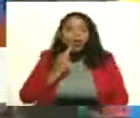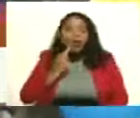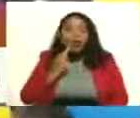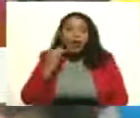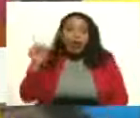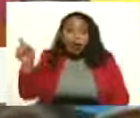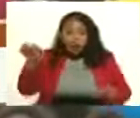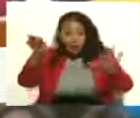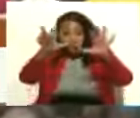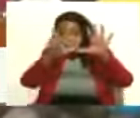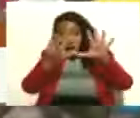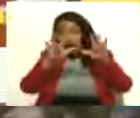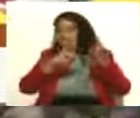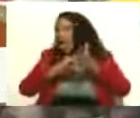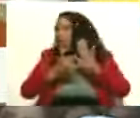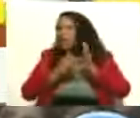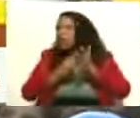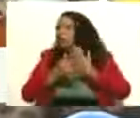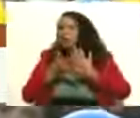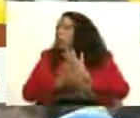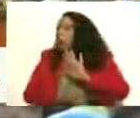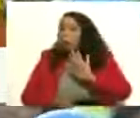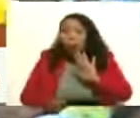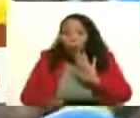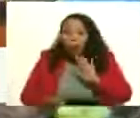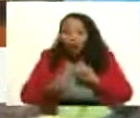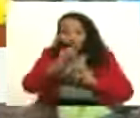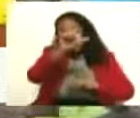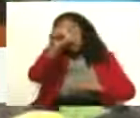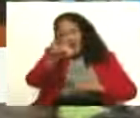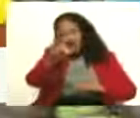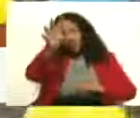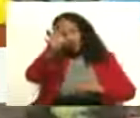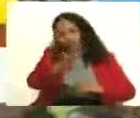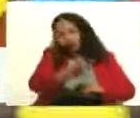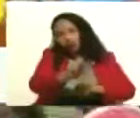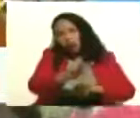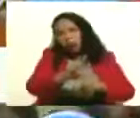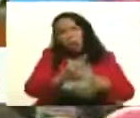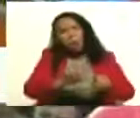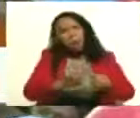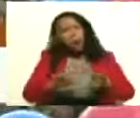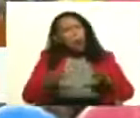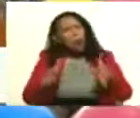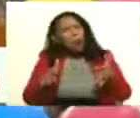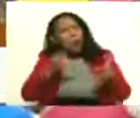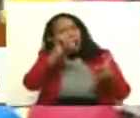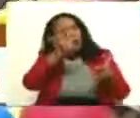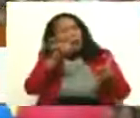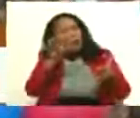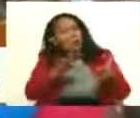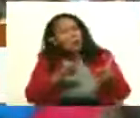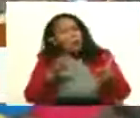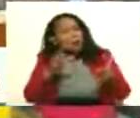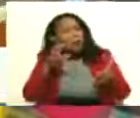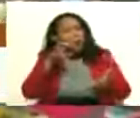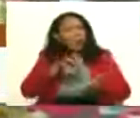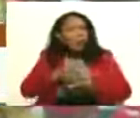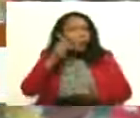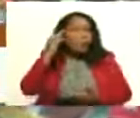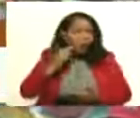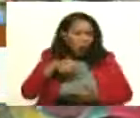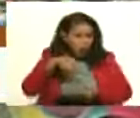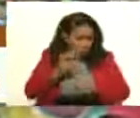octava estrella qué significa? La Guayana. ¿Pero cuál Guayana? ¿El Estado Bolívar nada más?